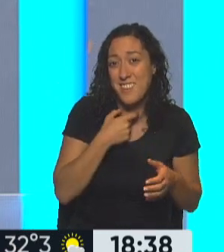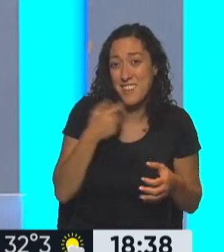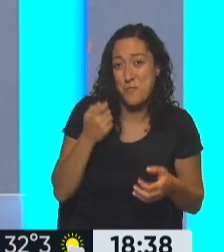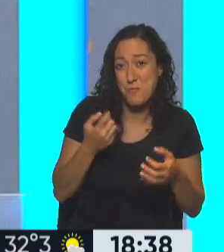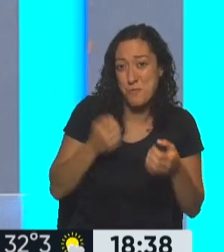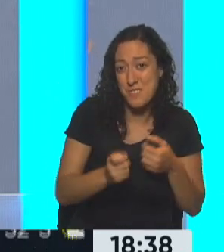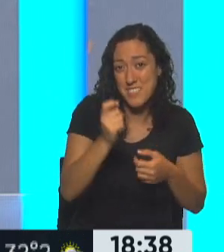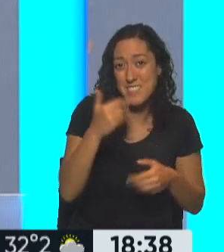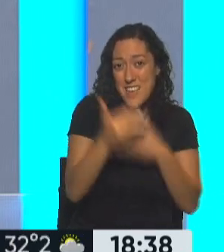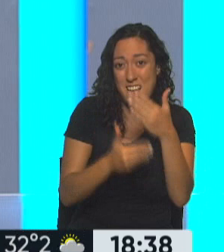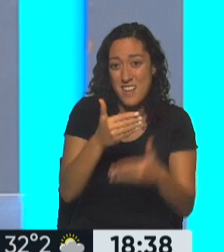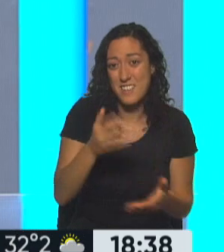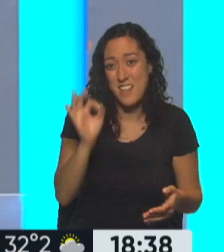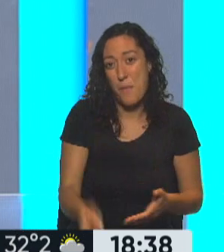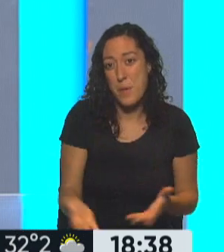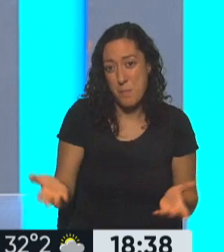mueve